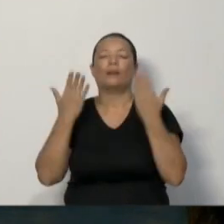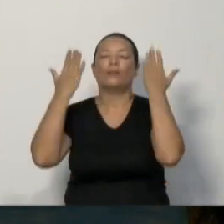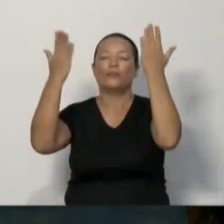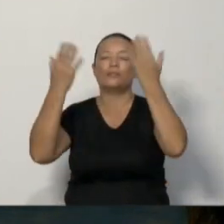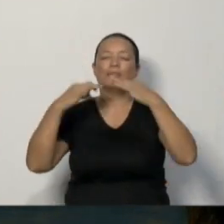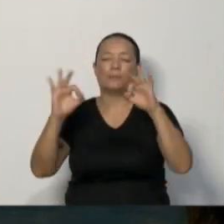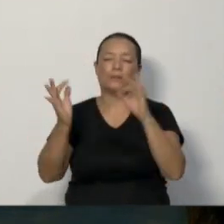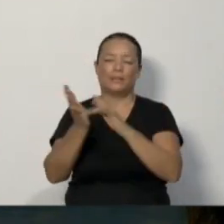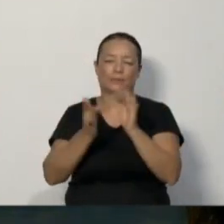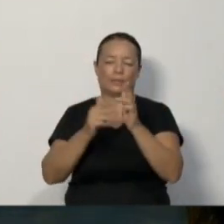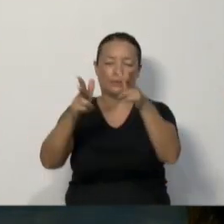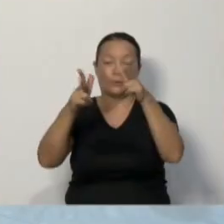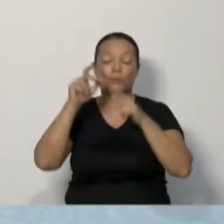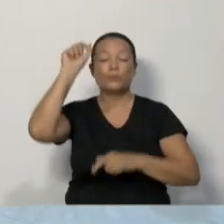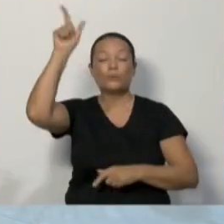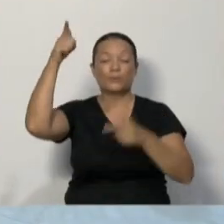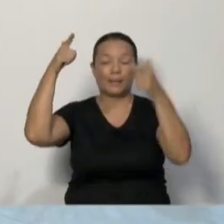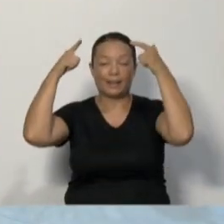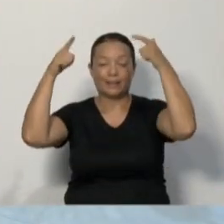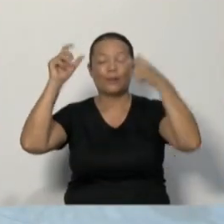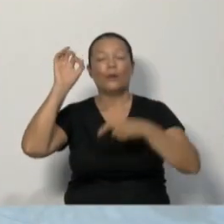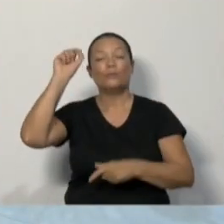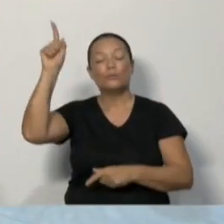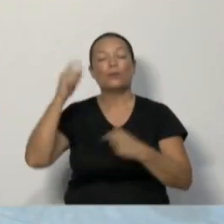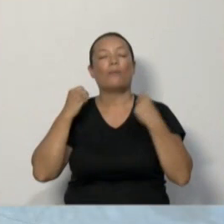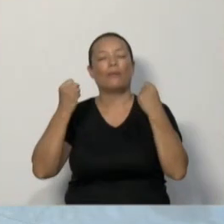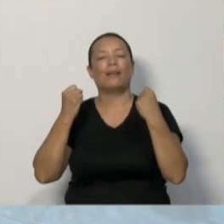de nuestro Salvador Jesucristo.